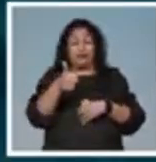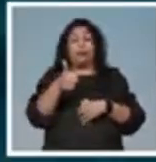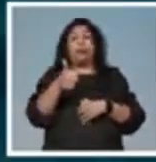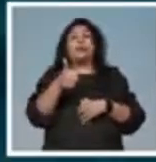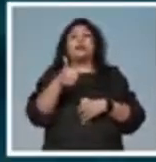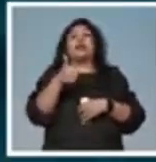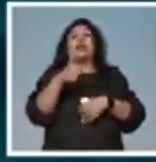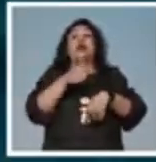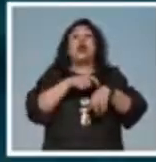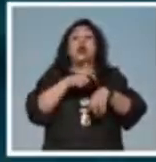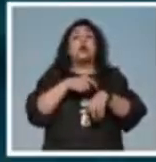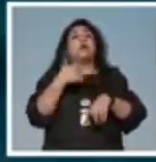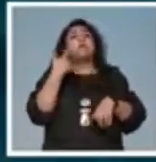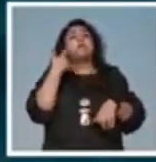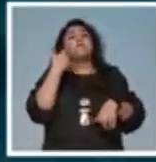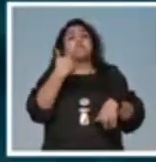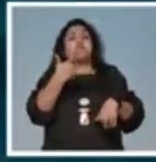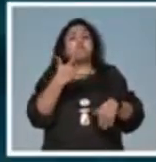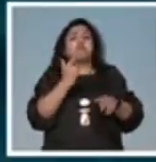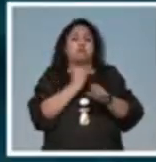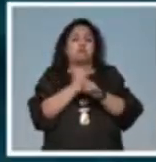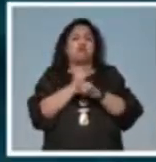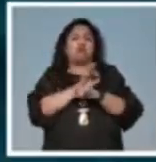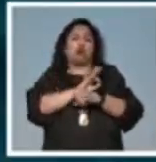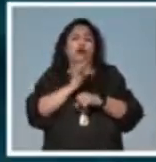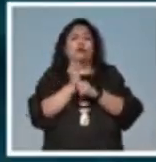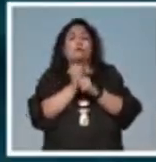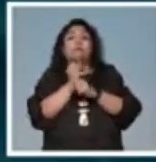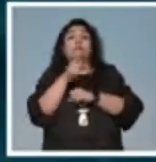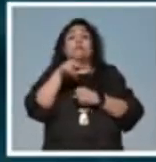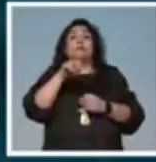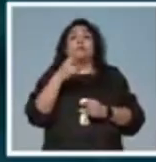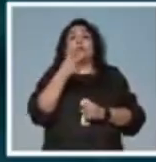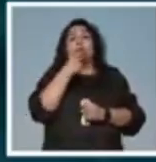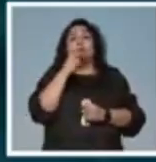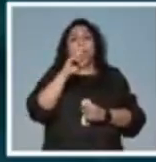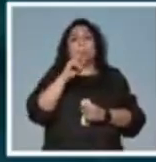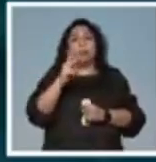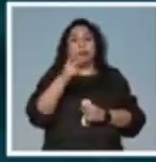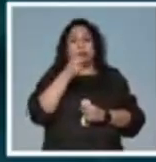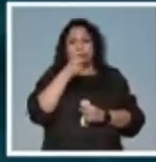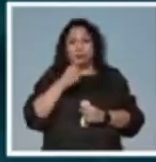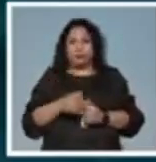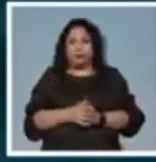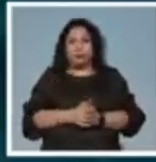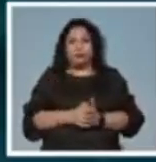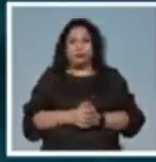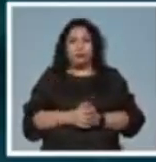retrospectivas se pueden consultar en línea. Para Noticias 22, Rodrigo Peredo.